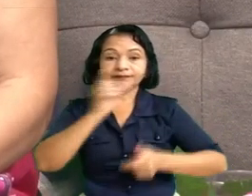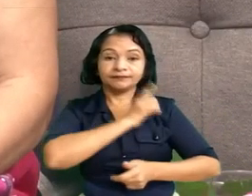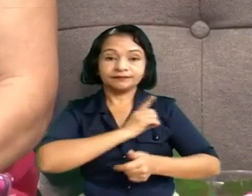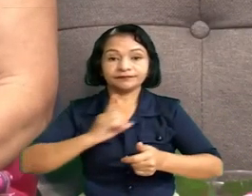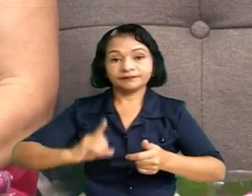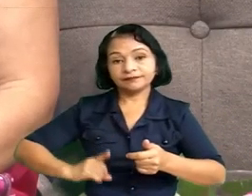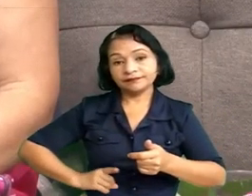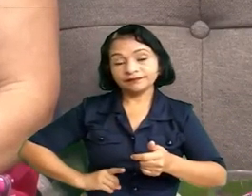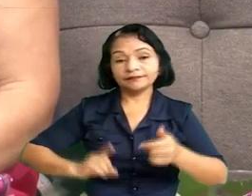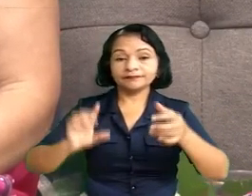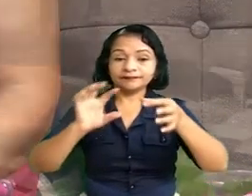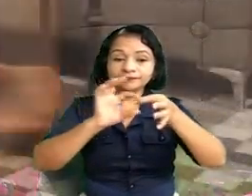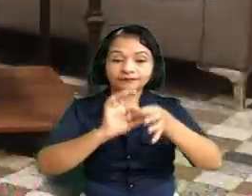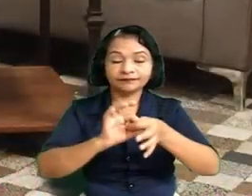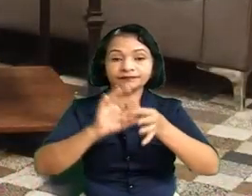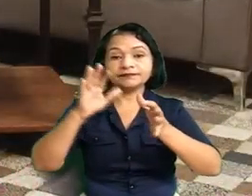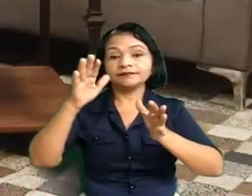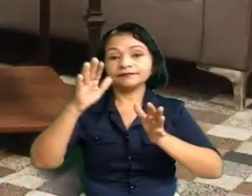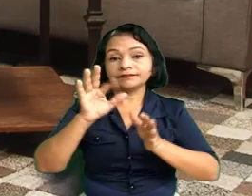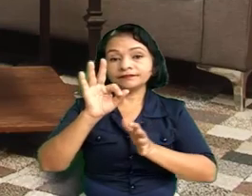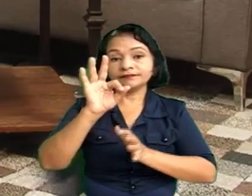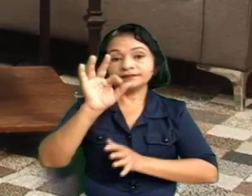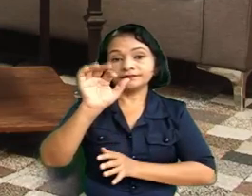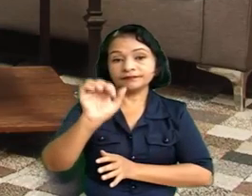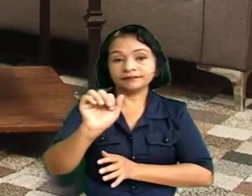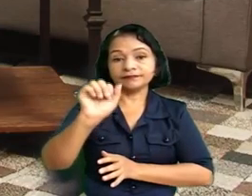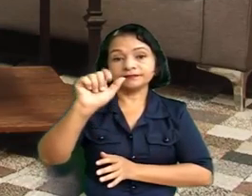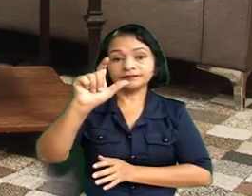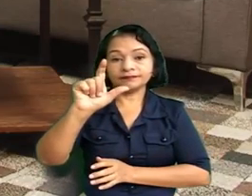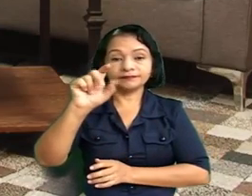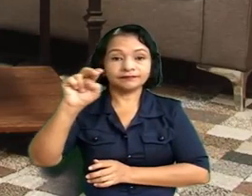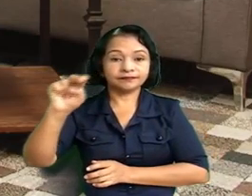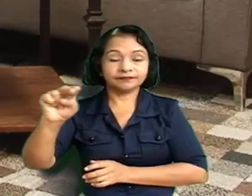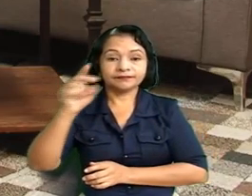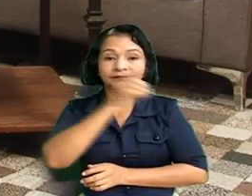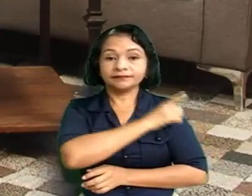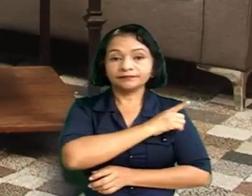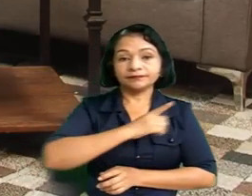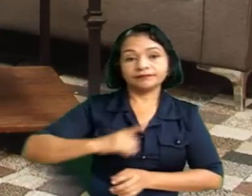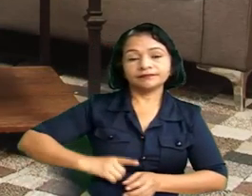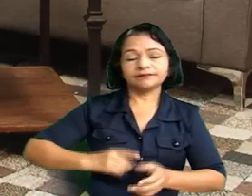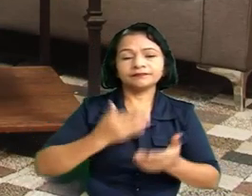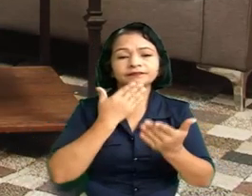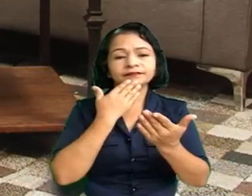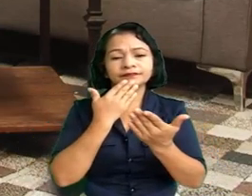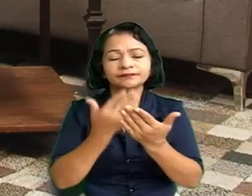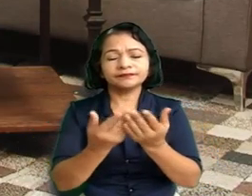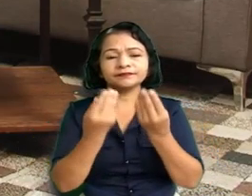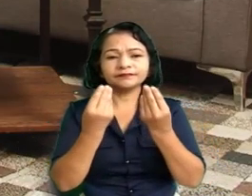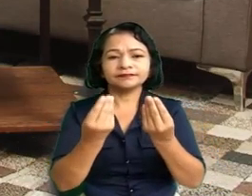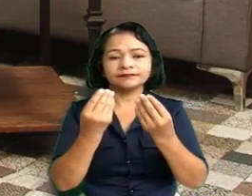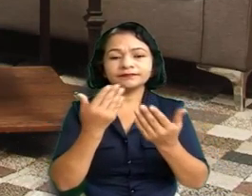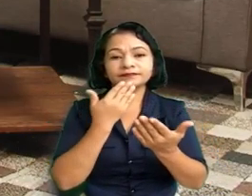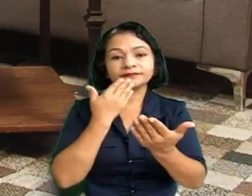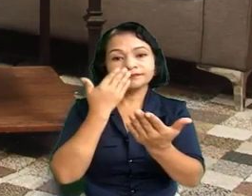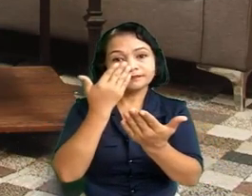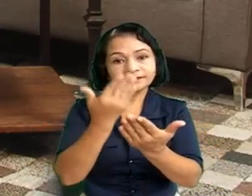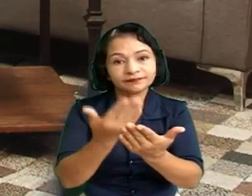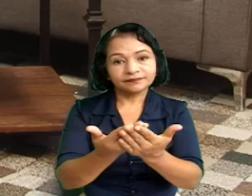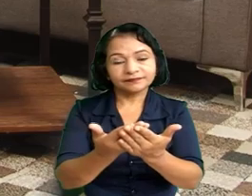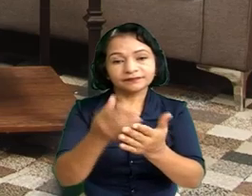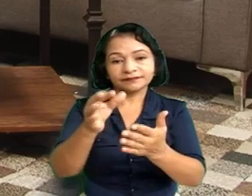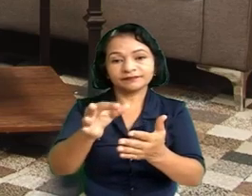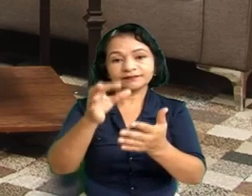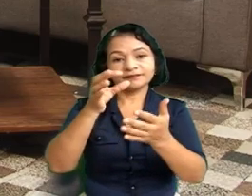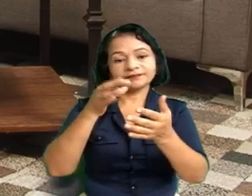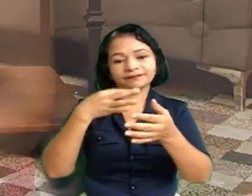bancada Alianza del Frente Sandinista de Liberación Nacional. Bueno, diputada, muchísimas gracias por estar con nosotros. Gracias a ustedes por invitarme a